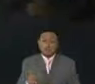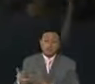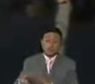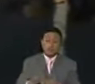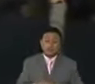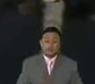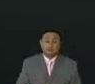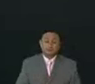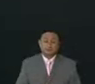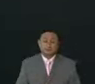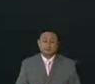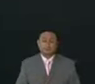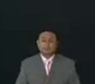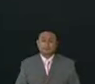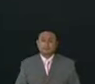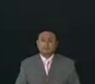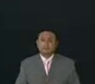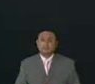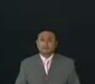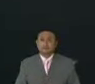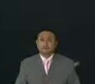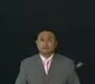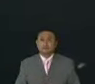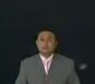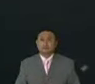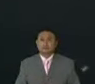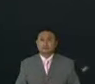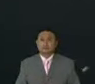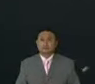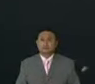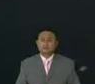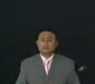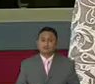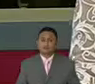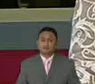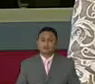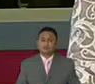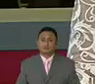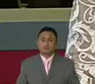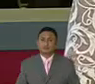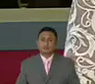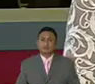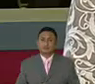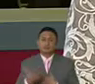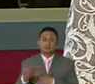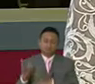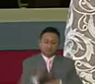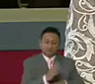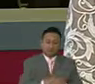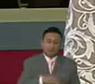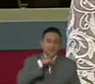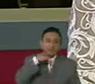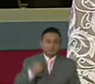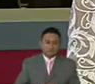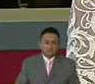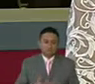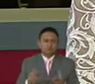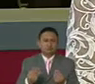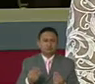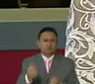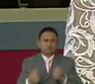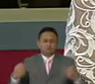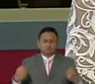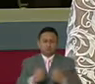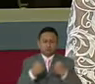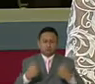mucho más graves. Desde la provincia de Pastaza, informó Carmita Argotti. Por otro lado, durante el feriado, varios accidentes de tránsito